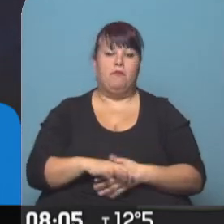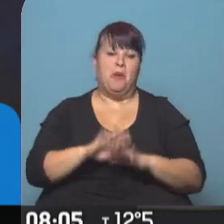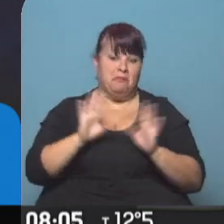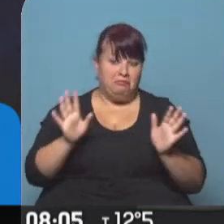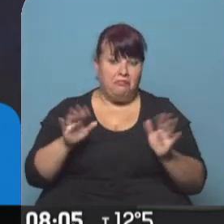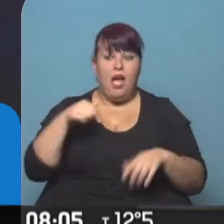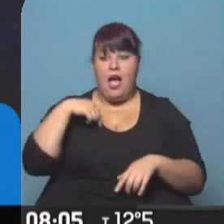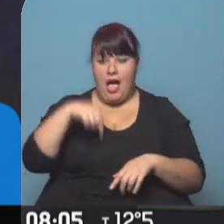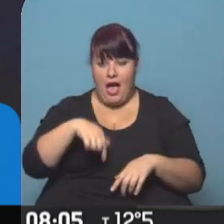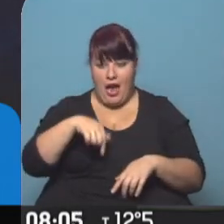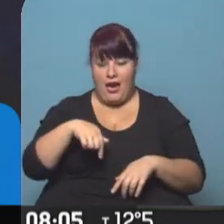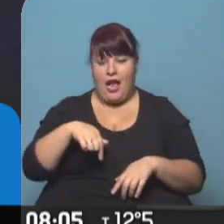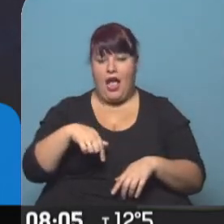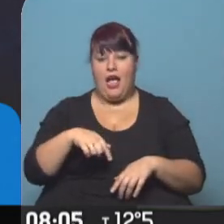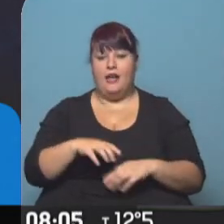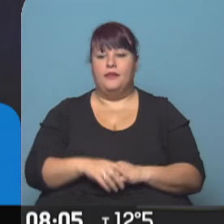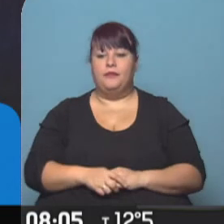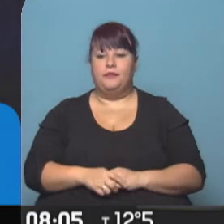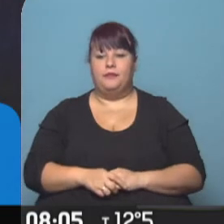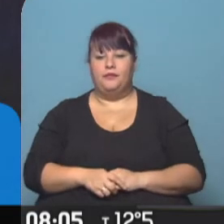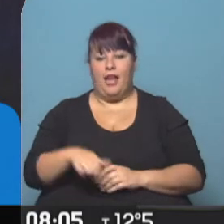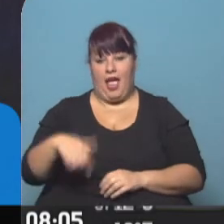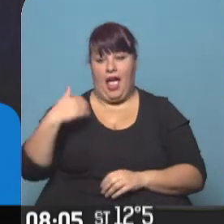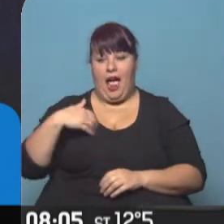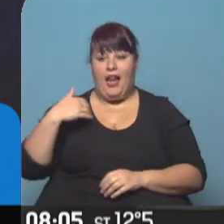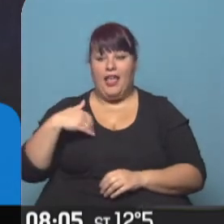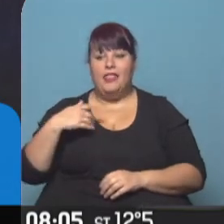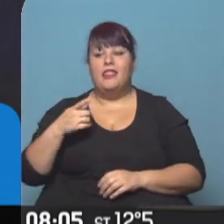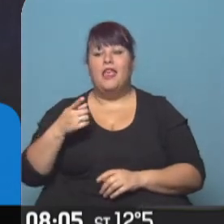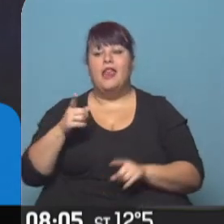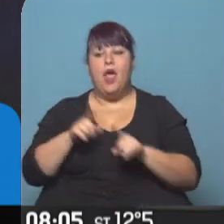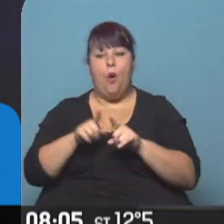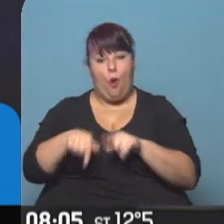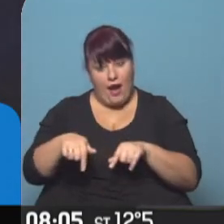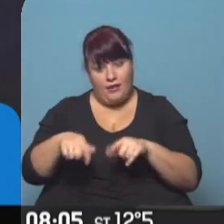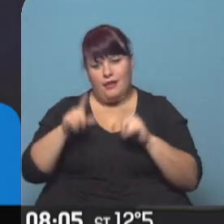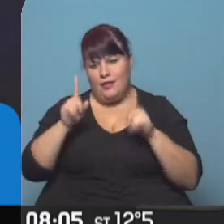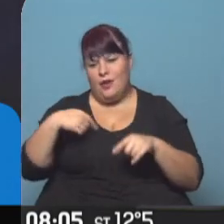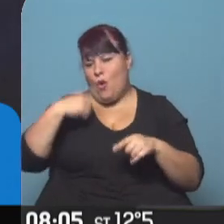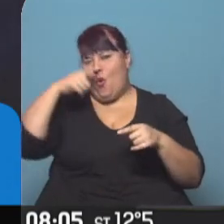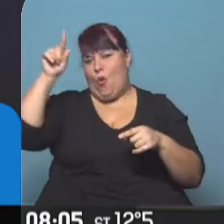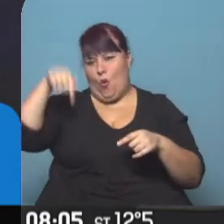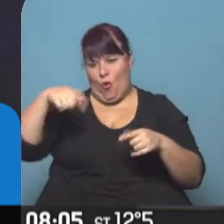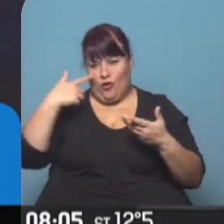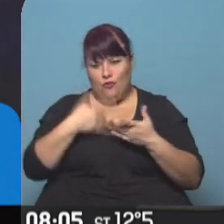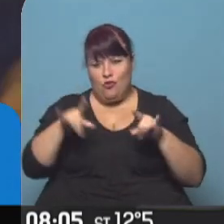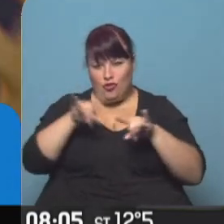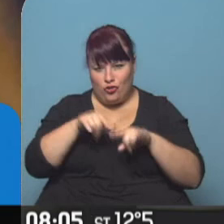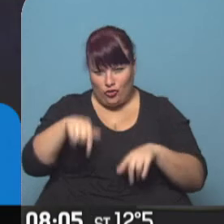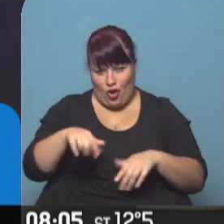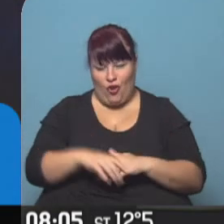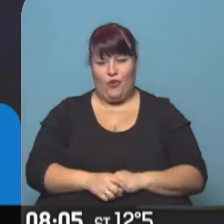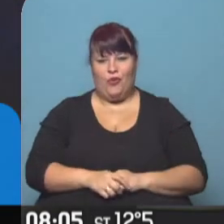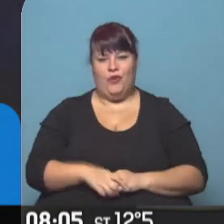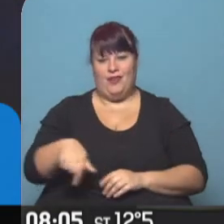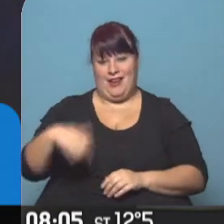y aquí estamos en Argentina, y como esta probablemente sea mi última presentación